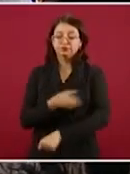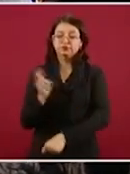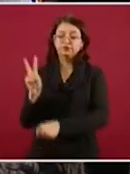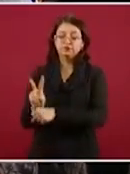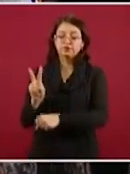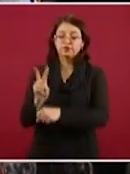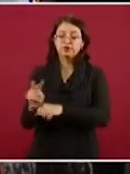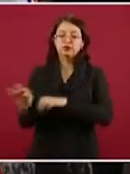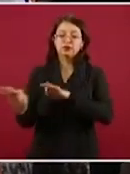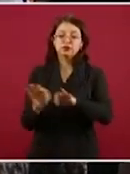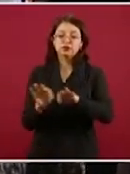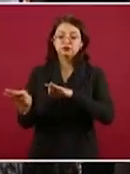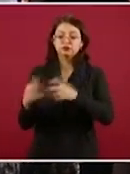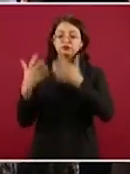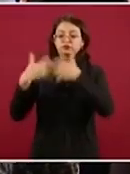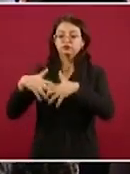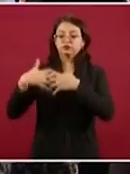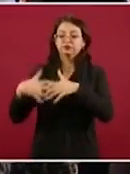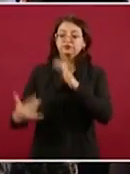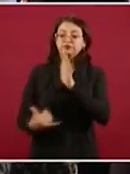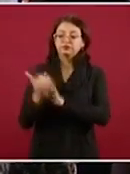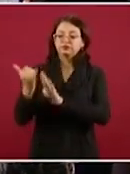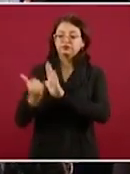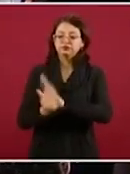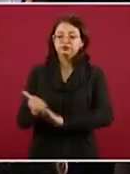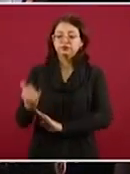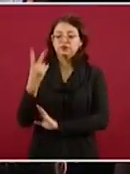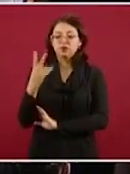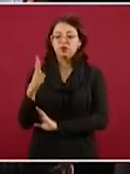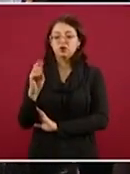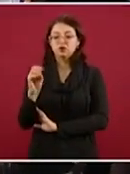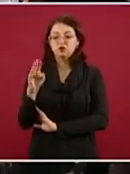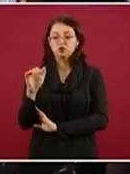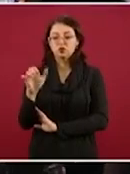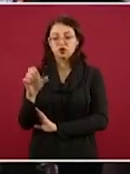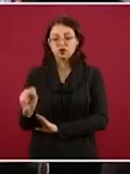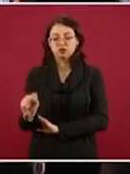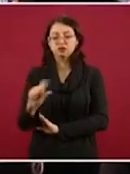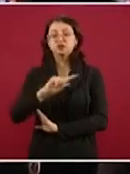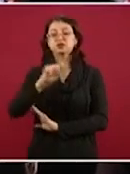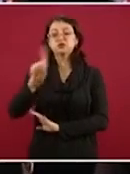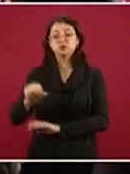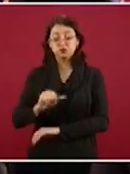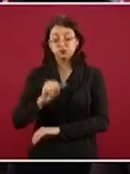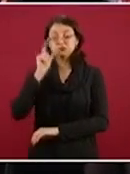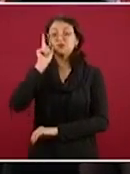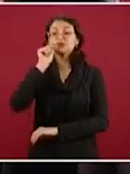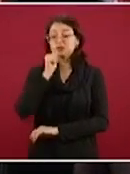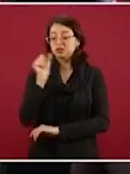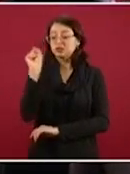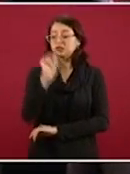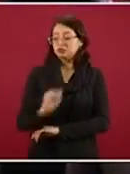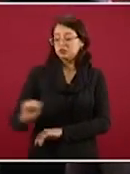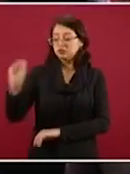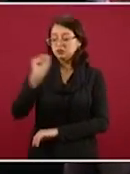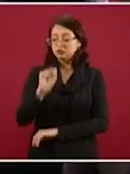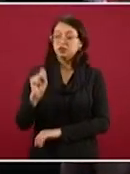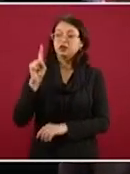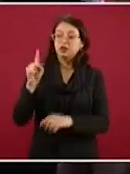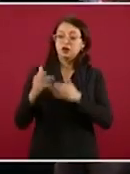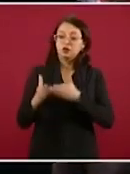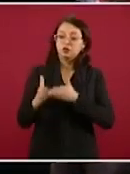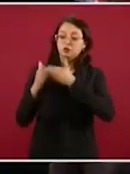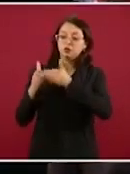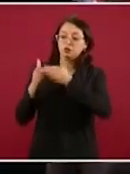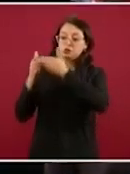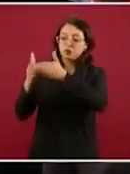supervisando los trabajos de la refinería de Dos Bocas. Al día siguiente embarcamos y vamos a visitar campos